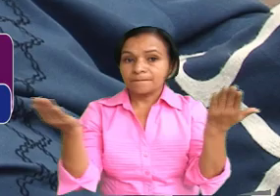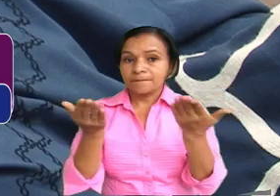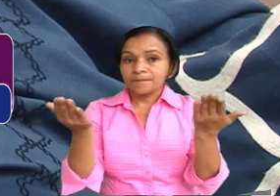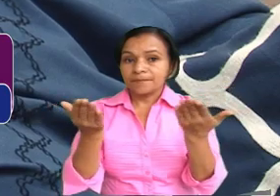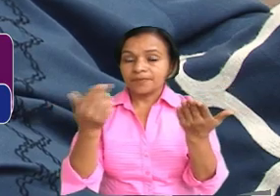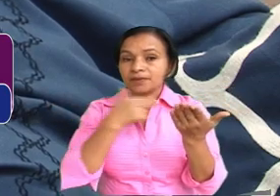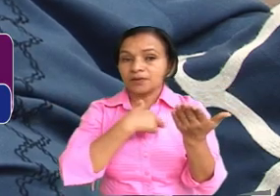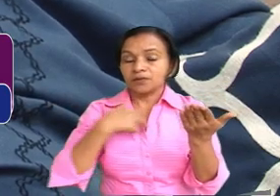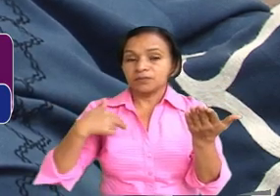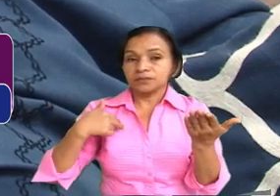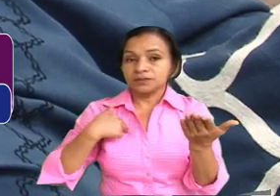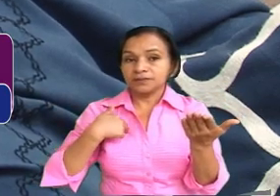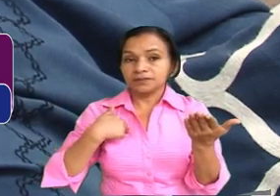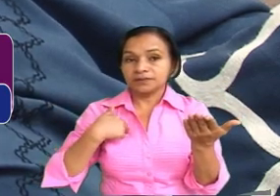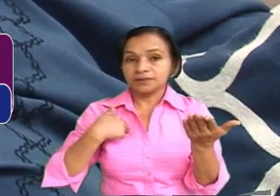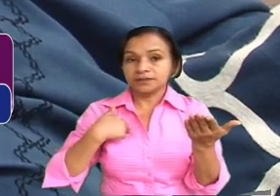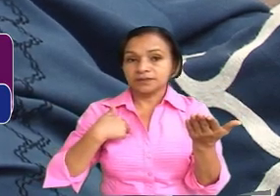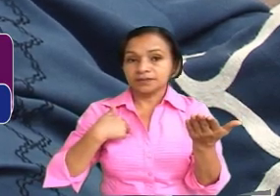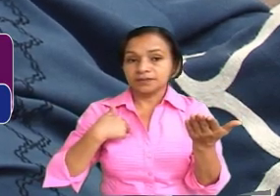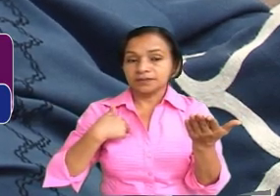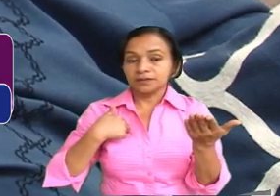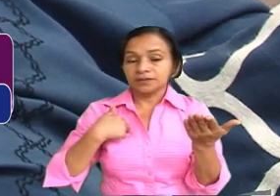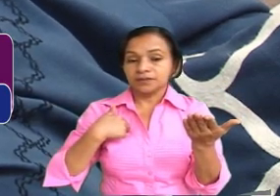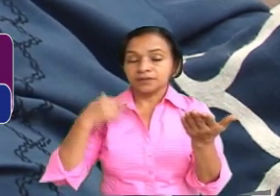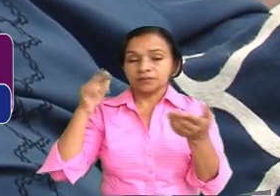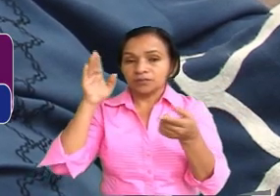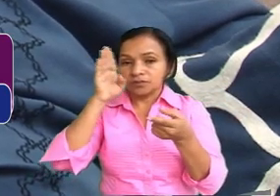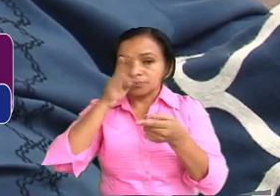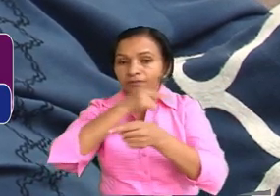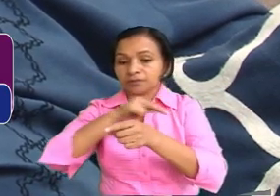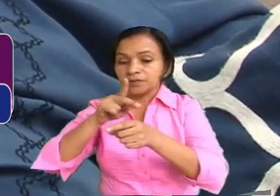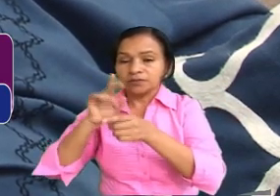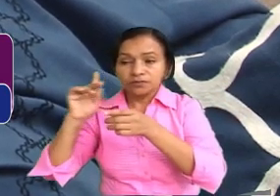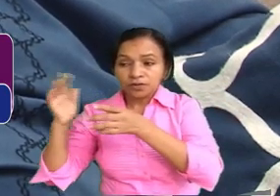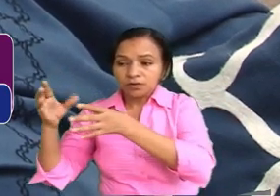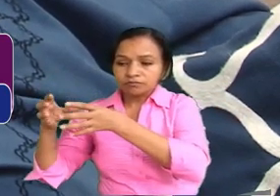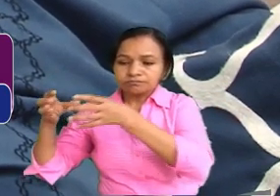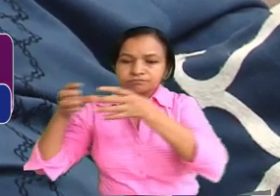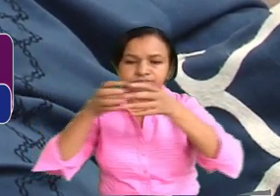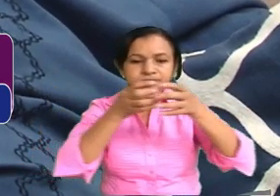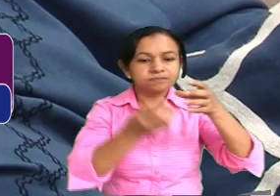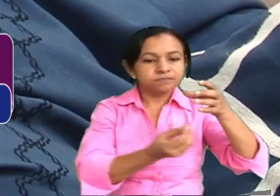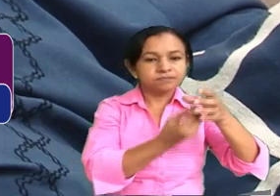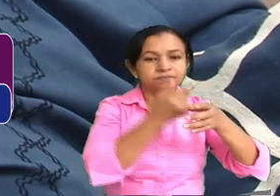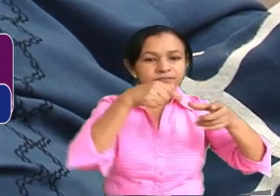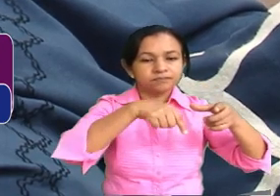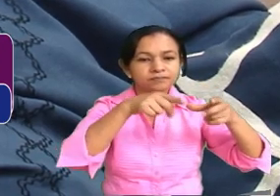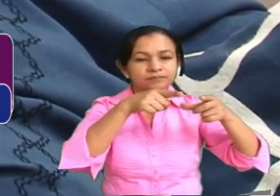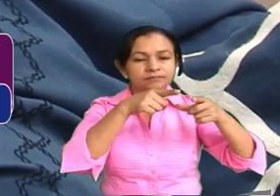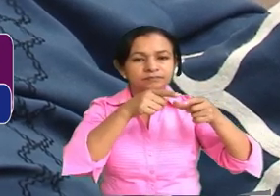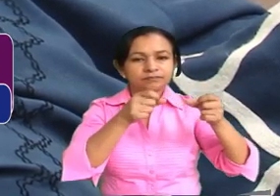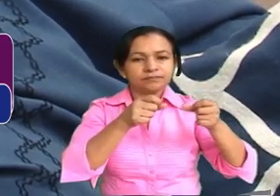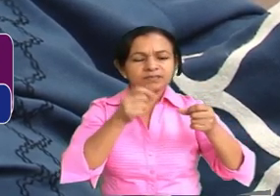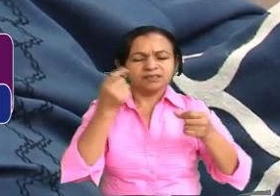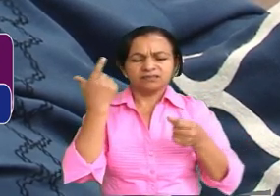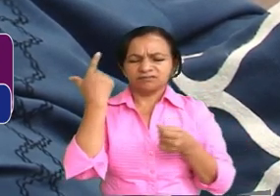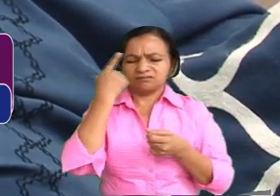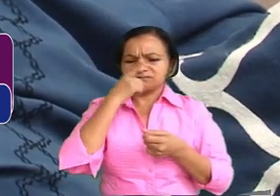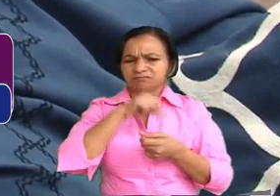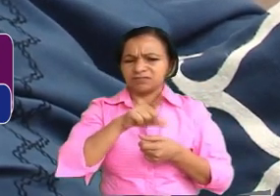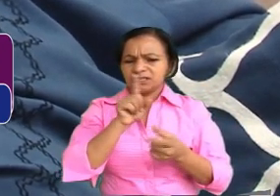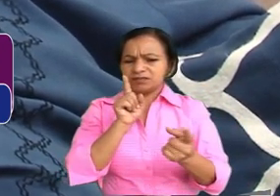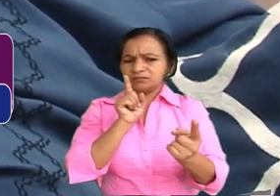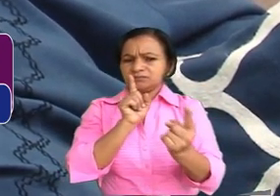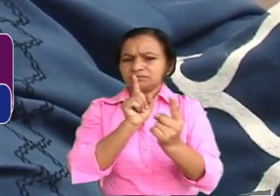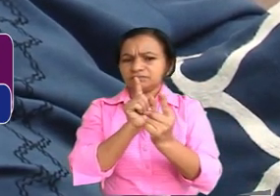va integrando la costa caribe al Pacífico. Qué feo es encontrarse ahorita